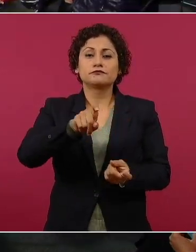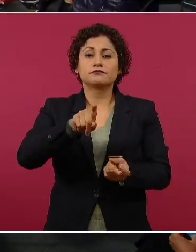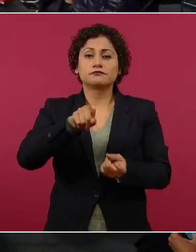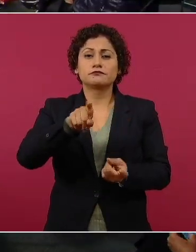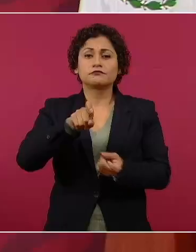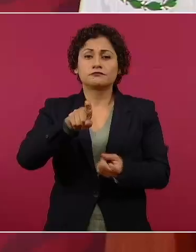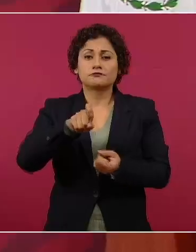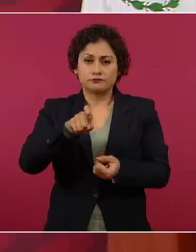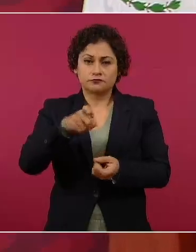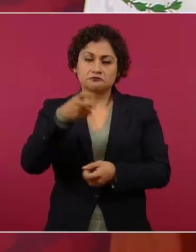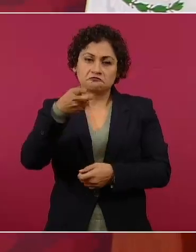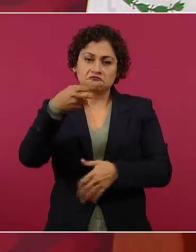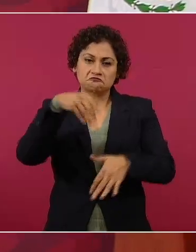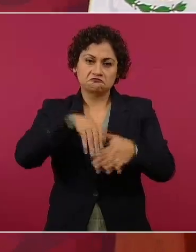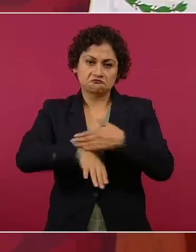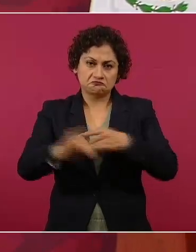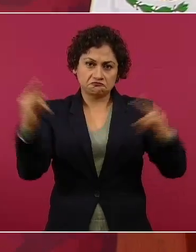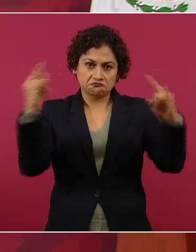las casetas.